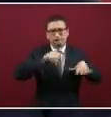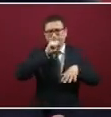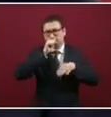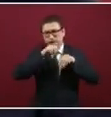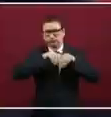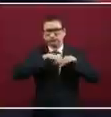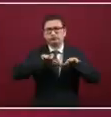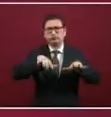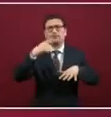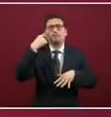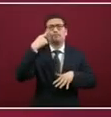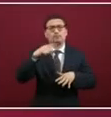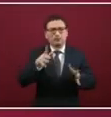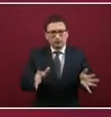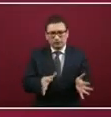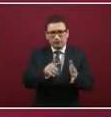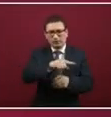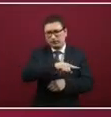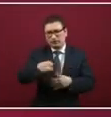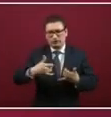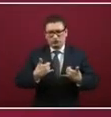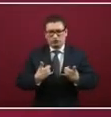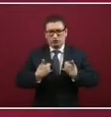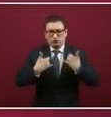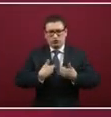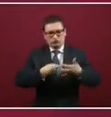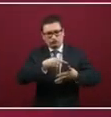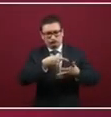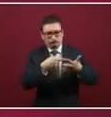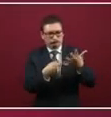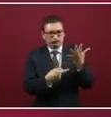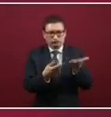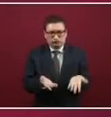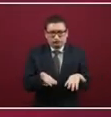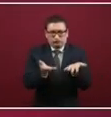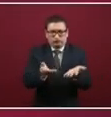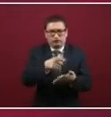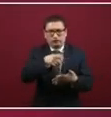para dar opciones, que haya atención